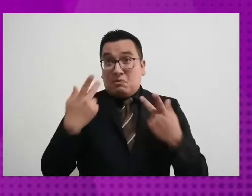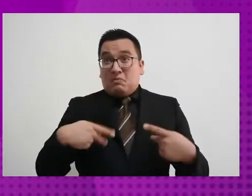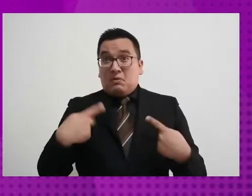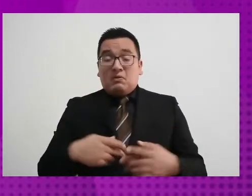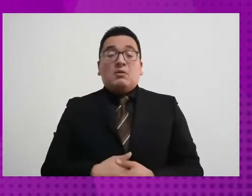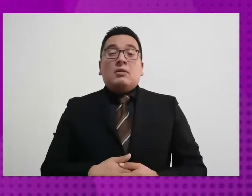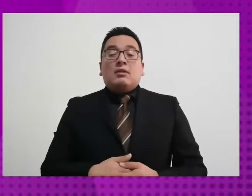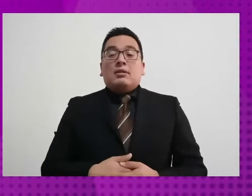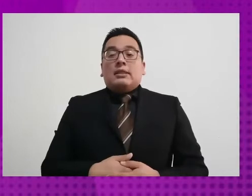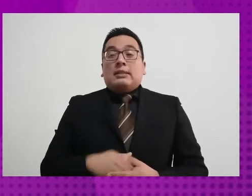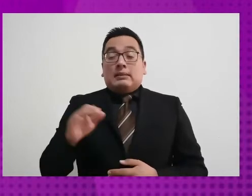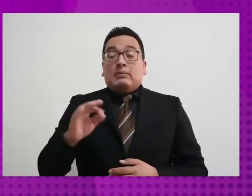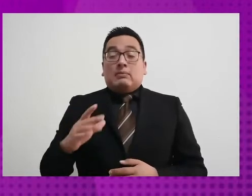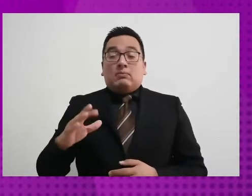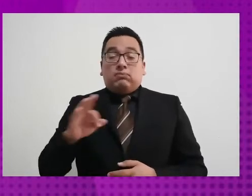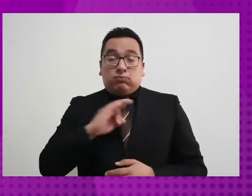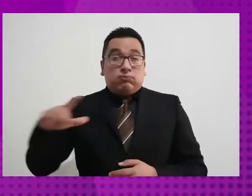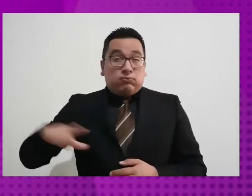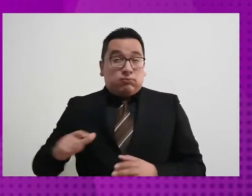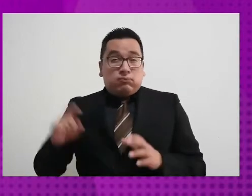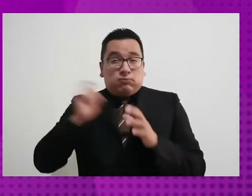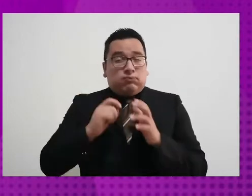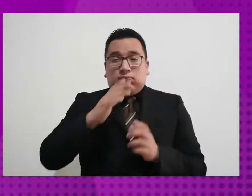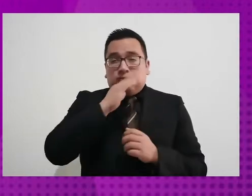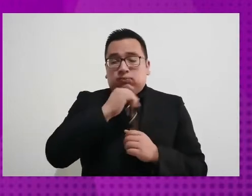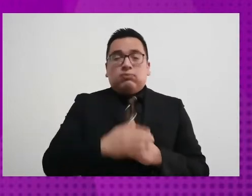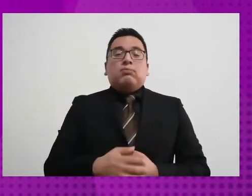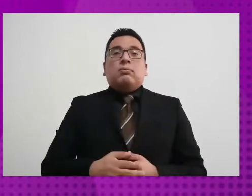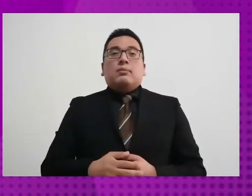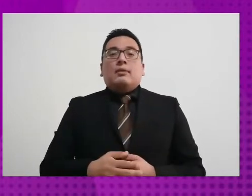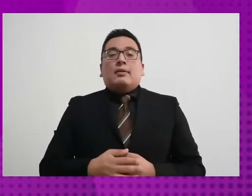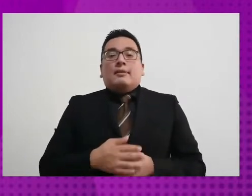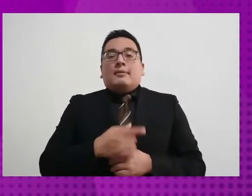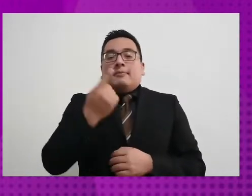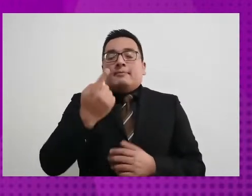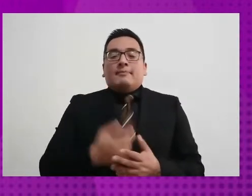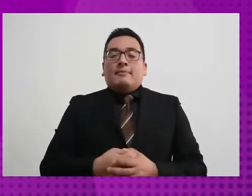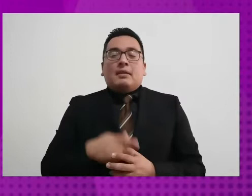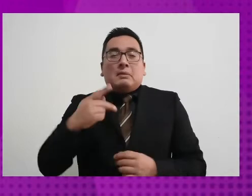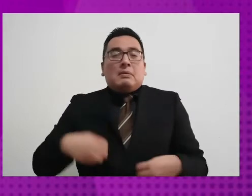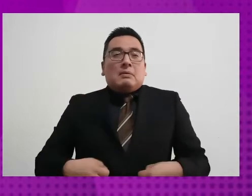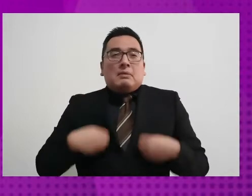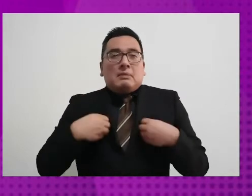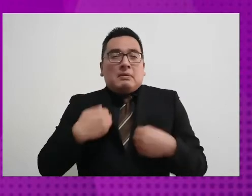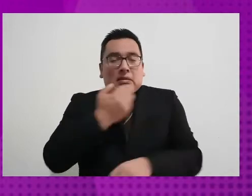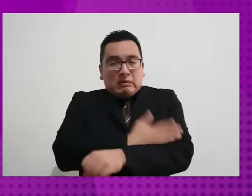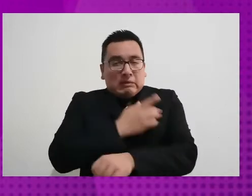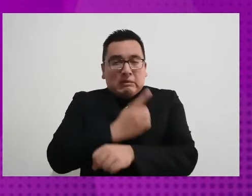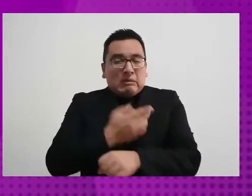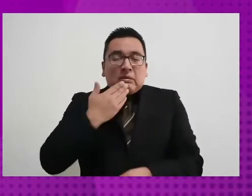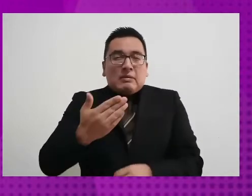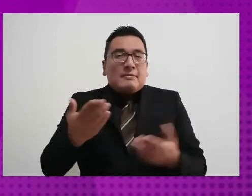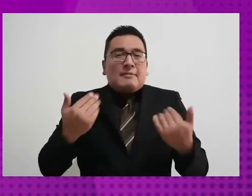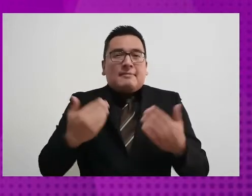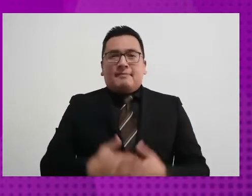alguna persona el participar en el proceso electoral, en la interpretación de que no cumplen con un modo honesto de